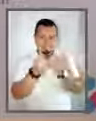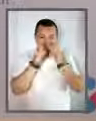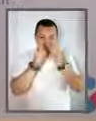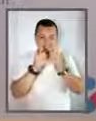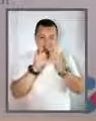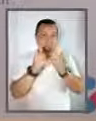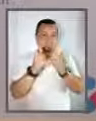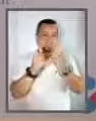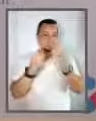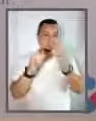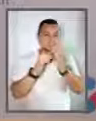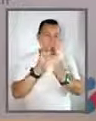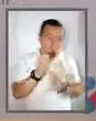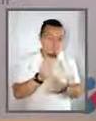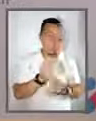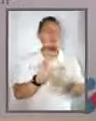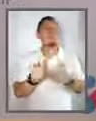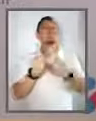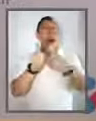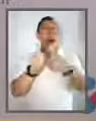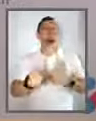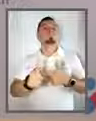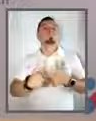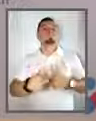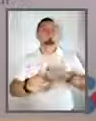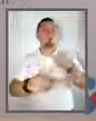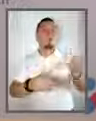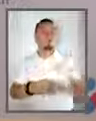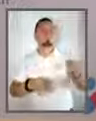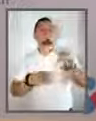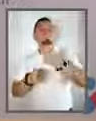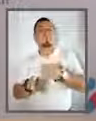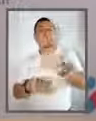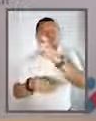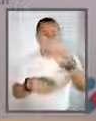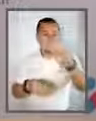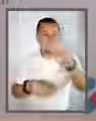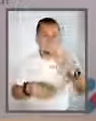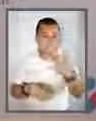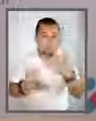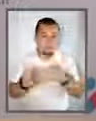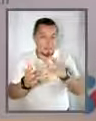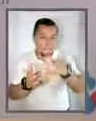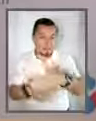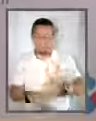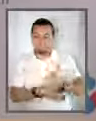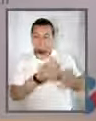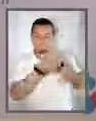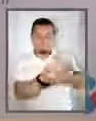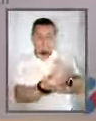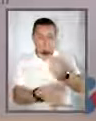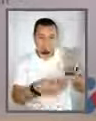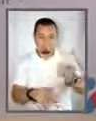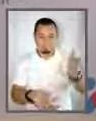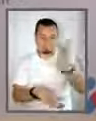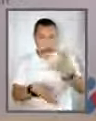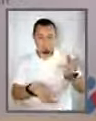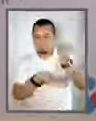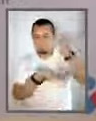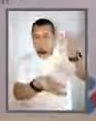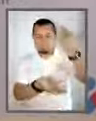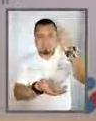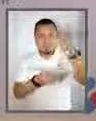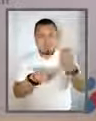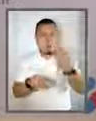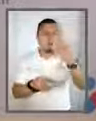insumos. Estamos con una segunda compra de 194 millones de pesos de distintos insumos para el